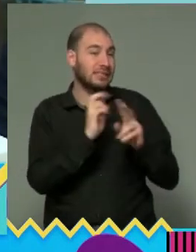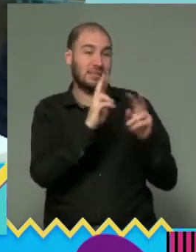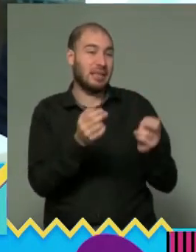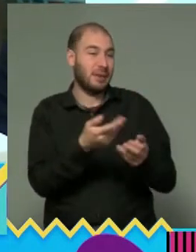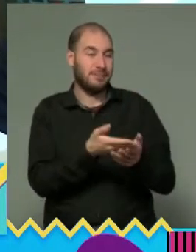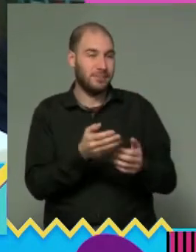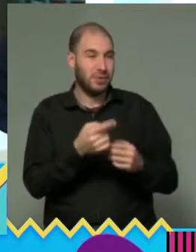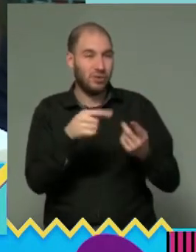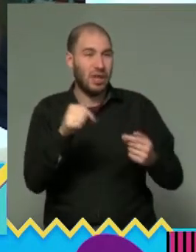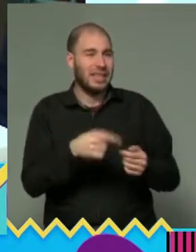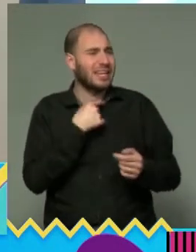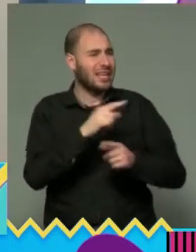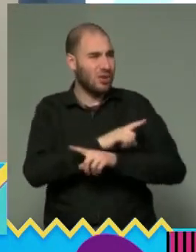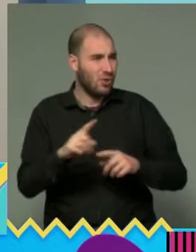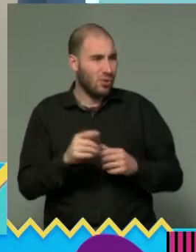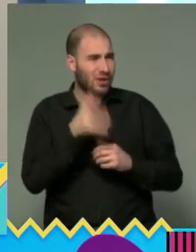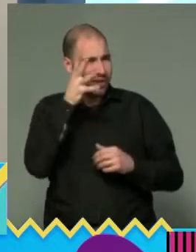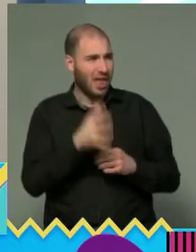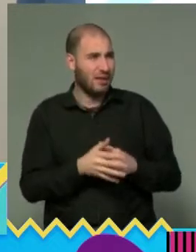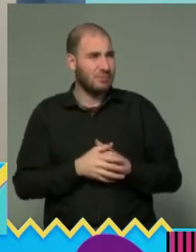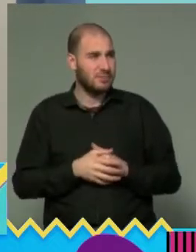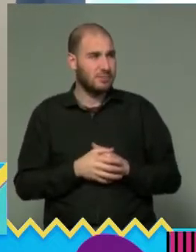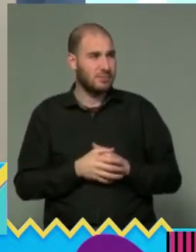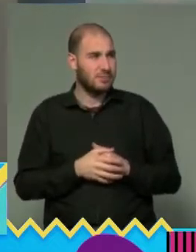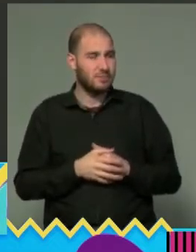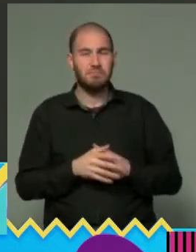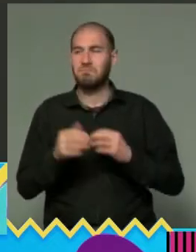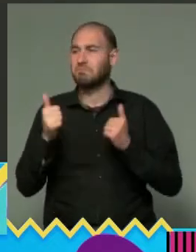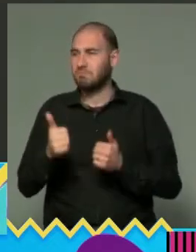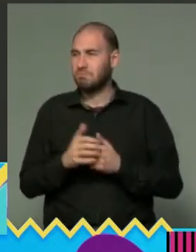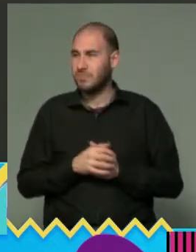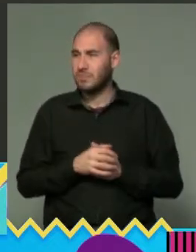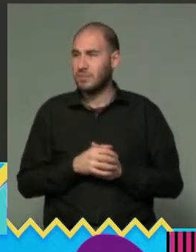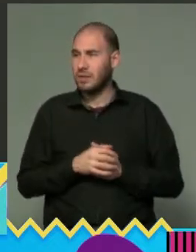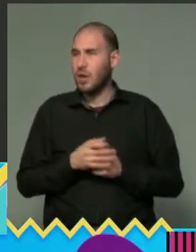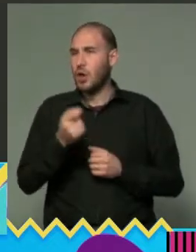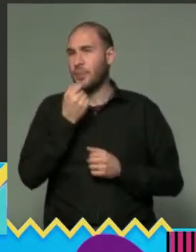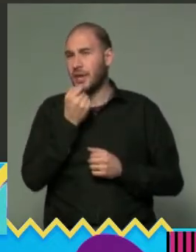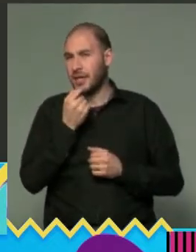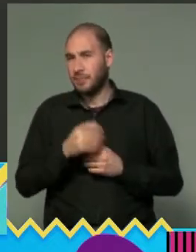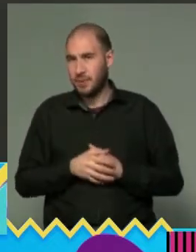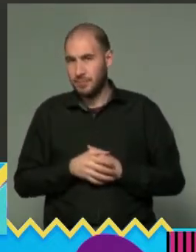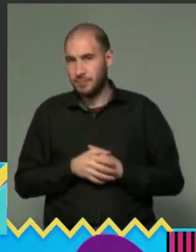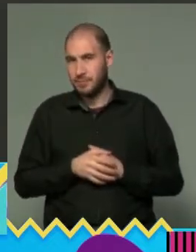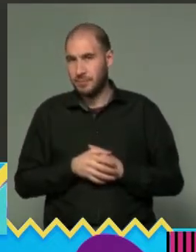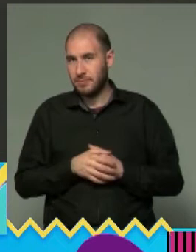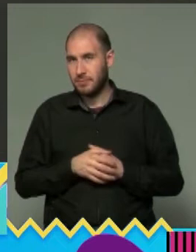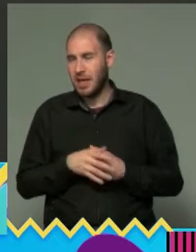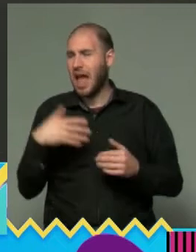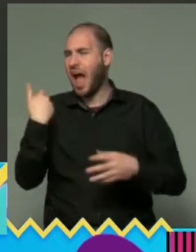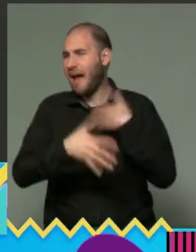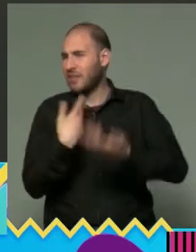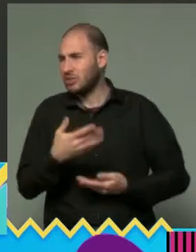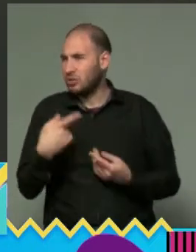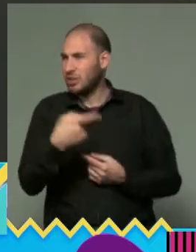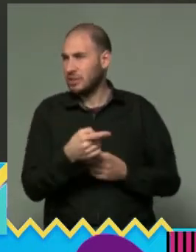caso absolutamente no deseable, muy grave, muy dramático. Bien, en el caso de las